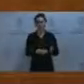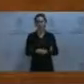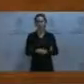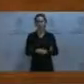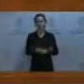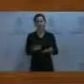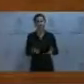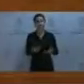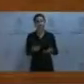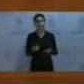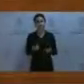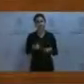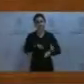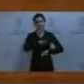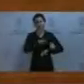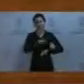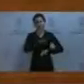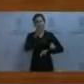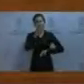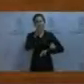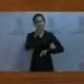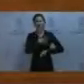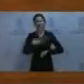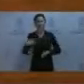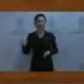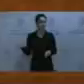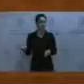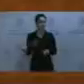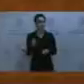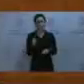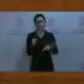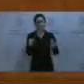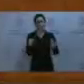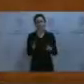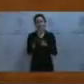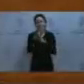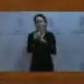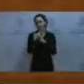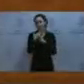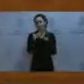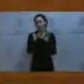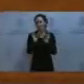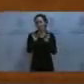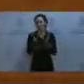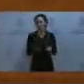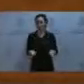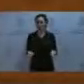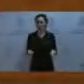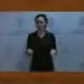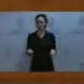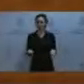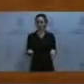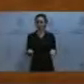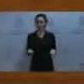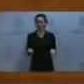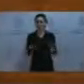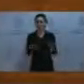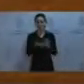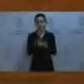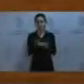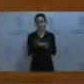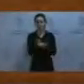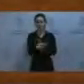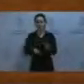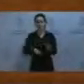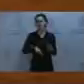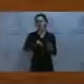usted no quiere contestar a esa realidad y la situación de SOGEPSA es la que es. Es una deuda de ciento